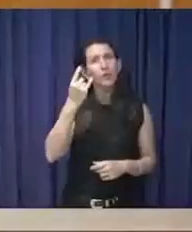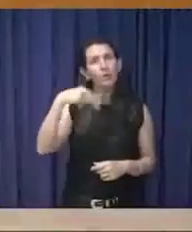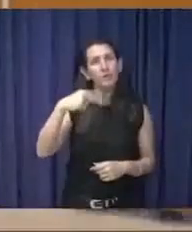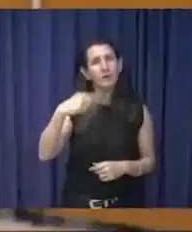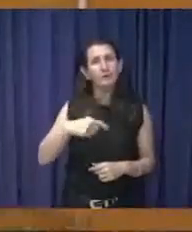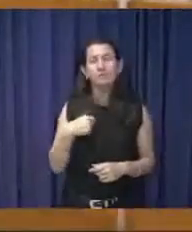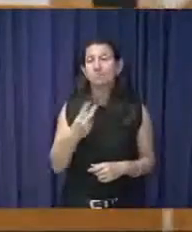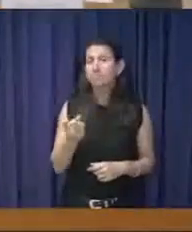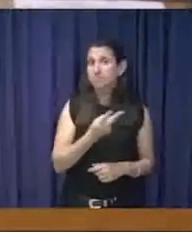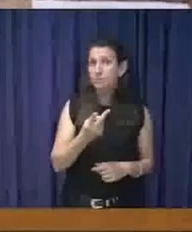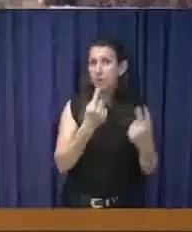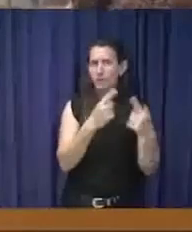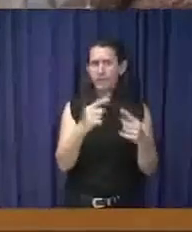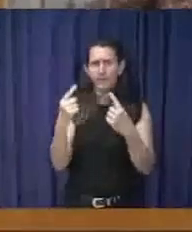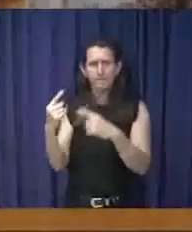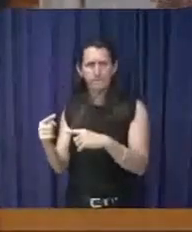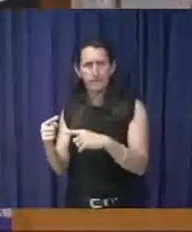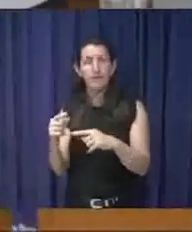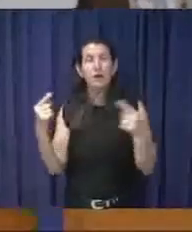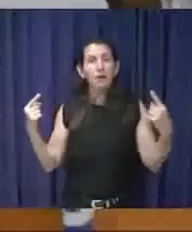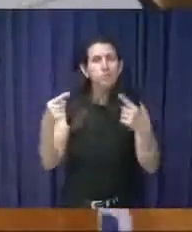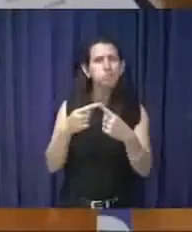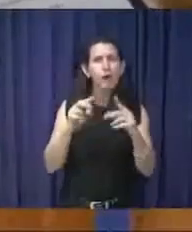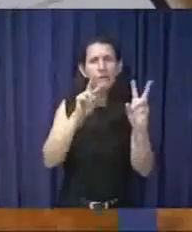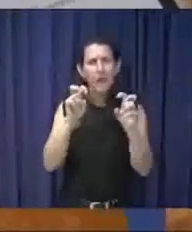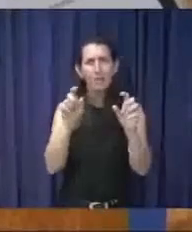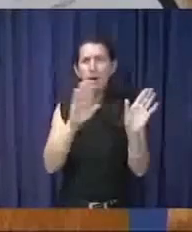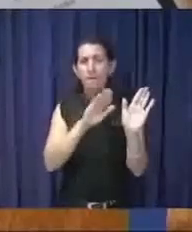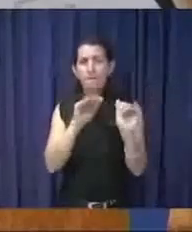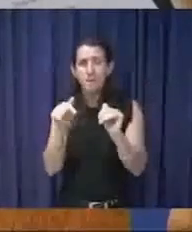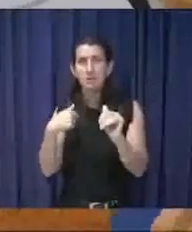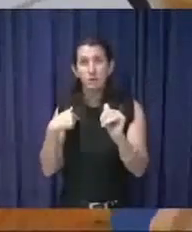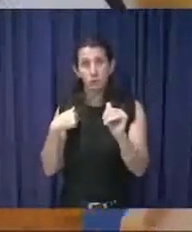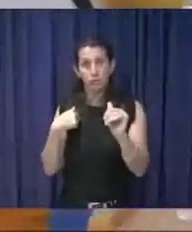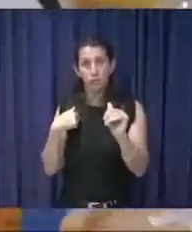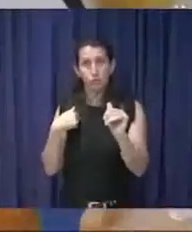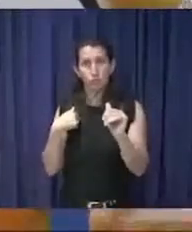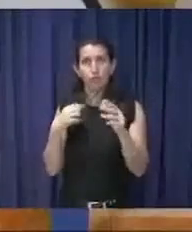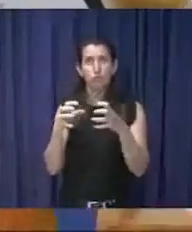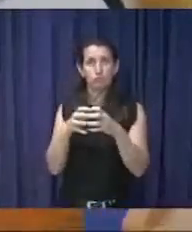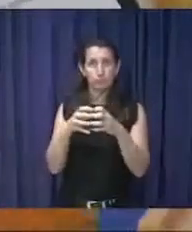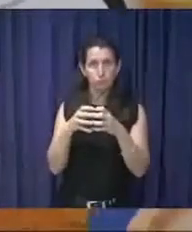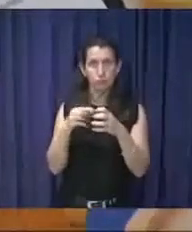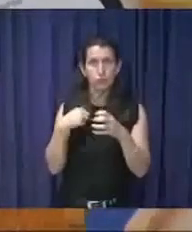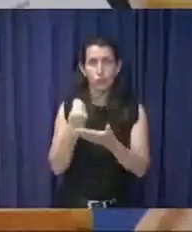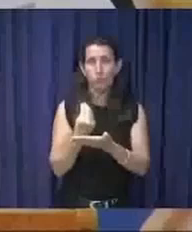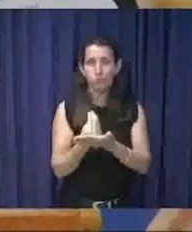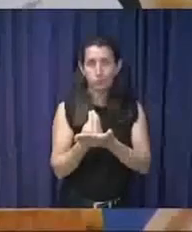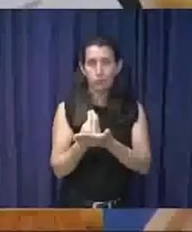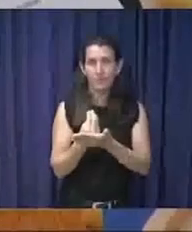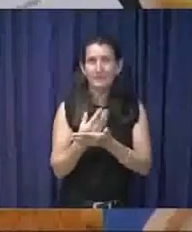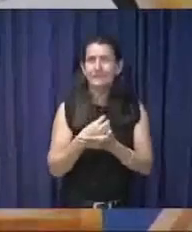dos despachos diferentes, si bien sobre el mismo tema, yo voy a expresar de parte del bloque que hoy me toca presidir nuestro profundo